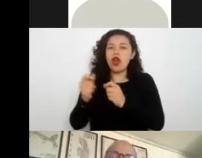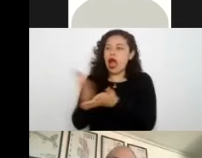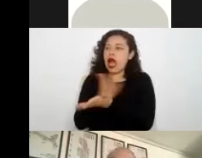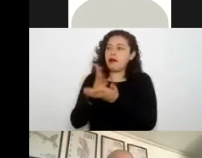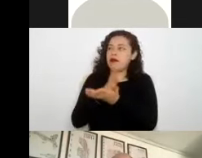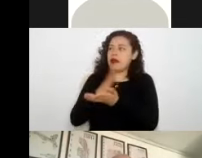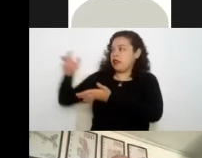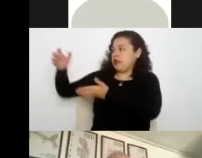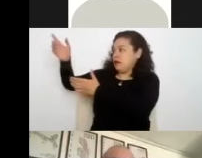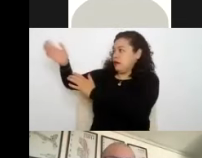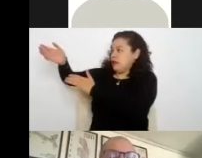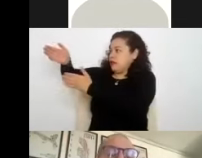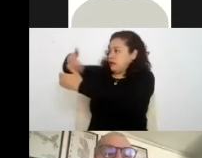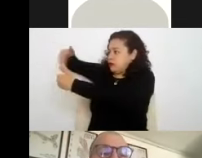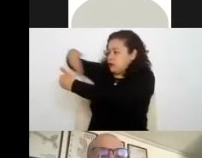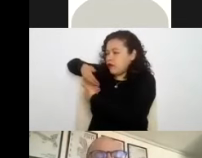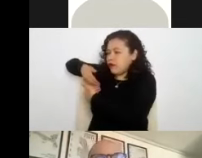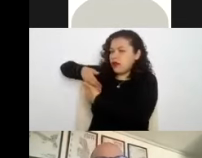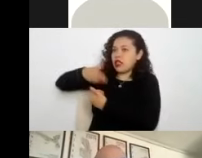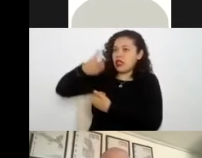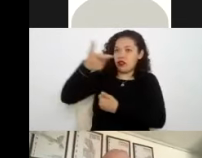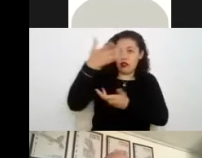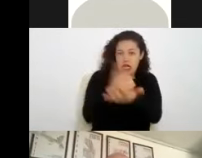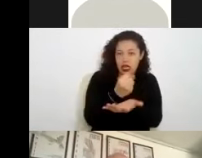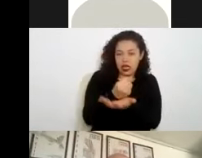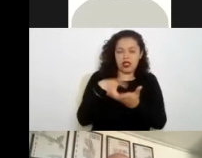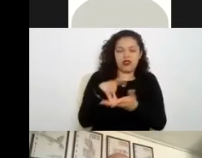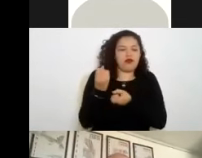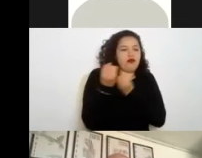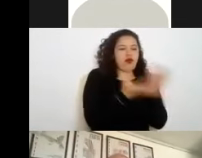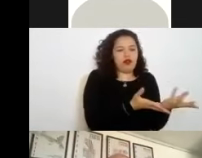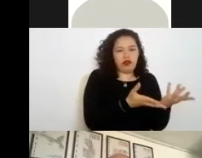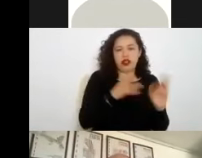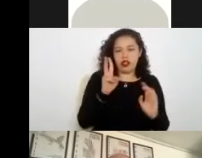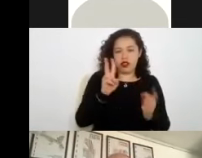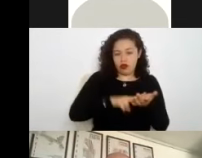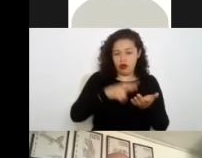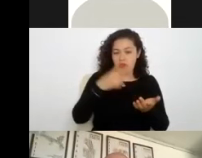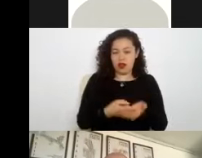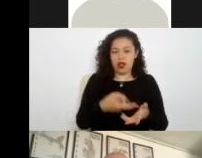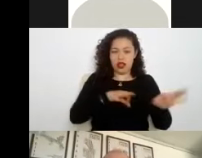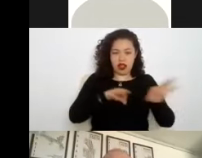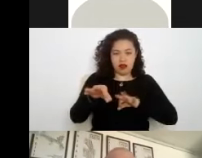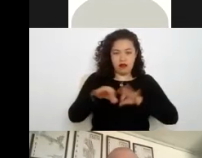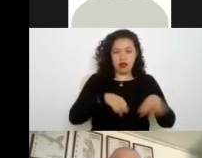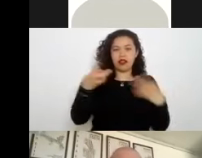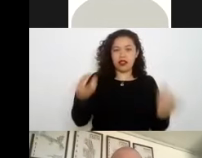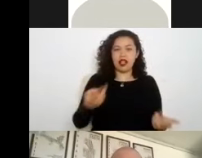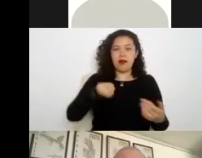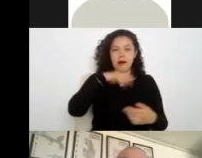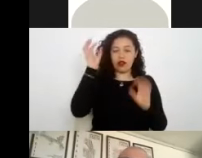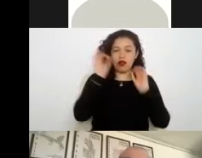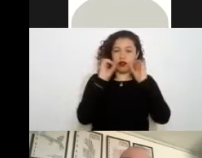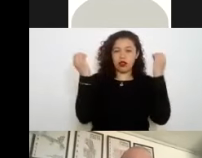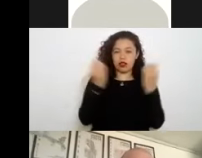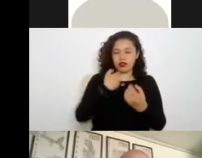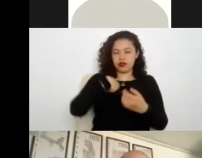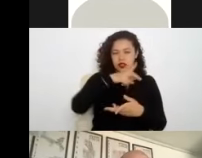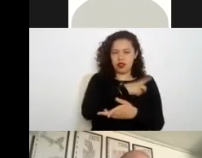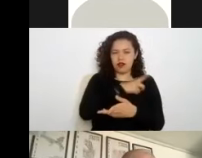doble labor. Pero creo que también es interesante sobre la parte que nos corresponde a las organizaciones de ser